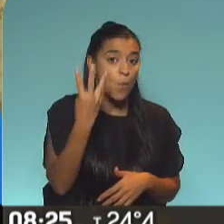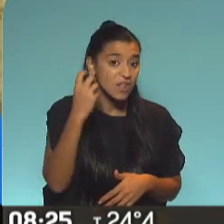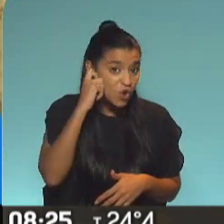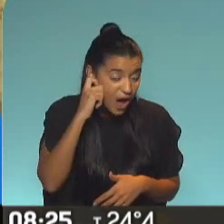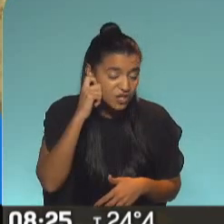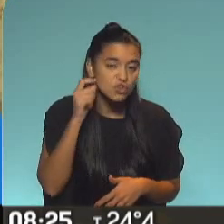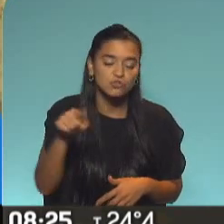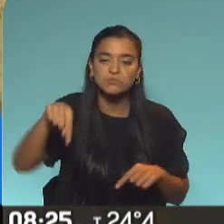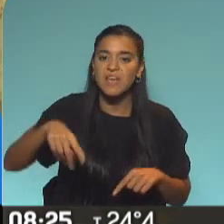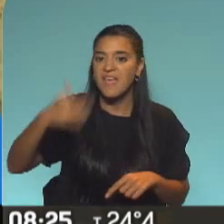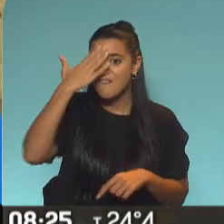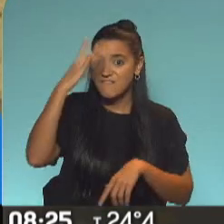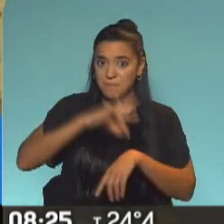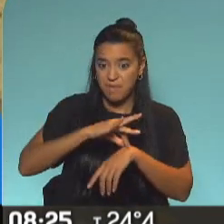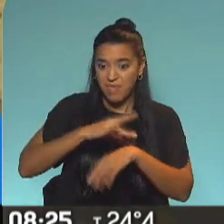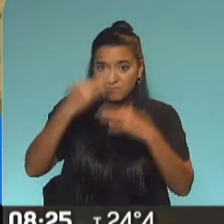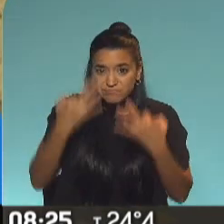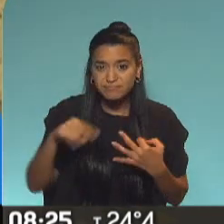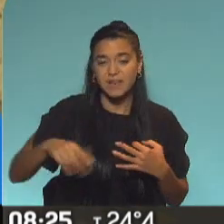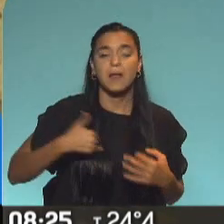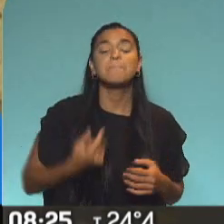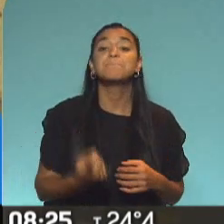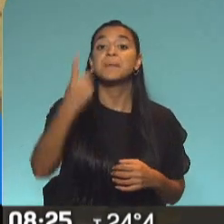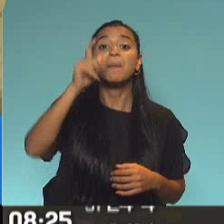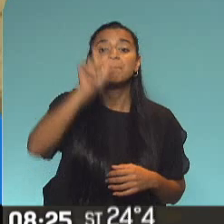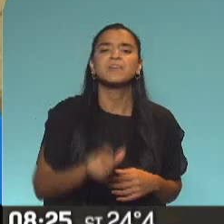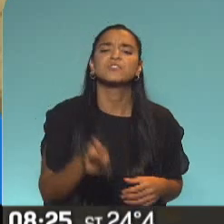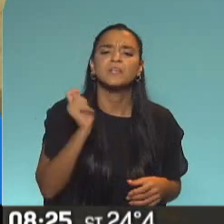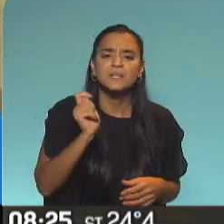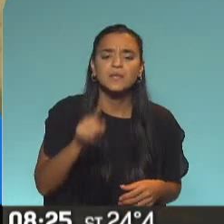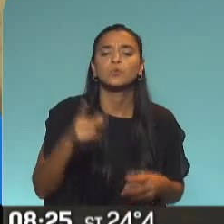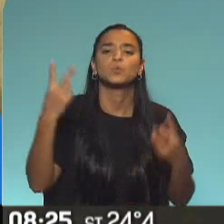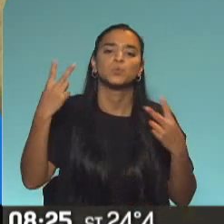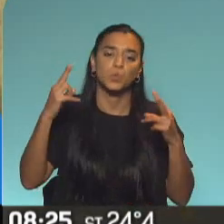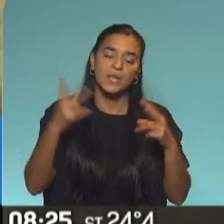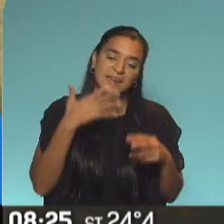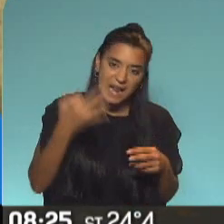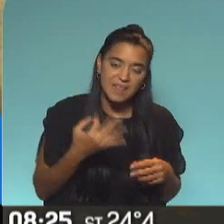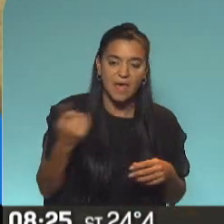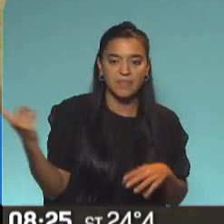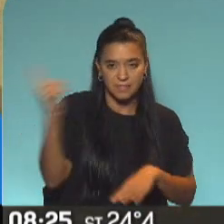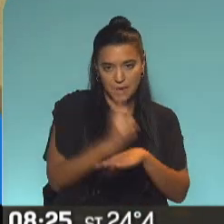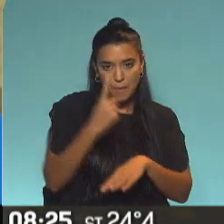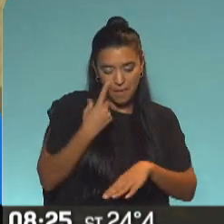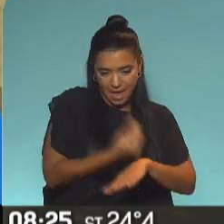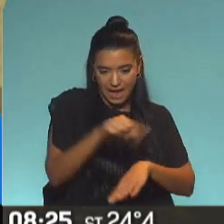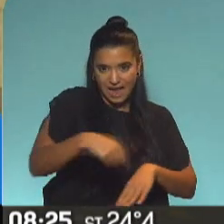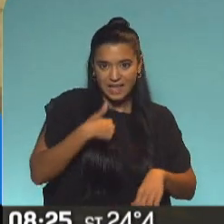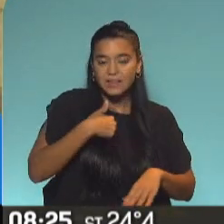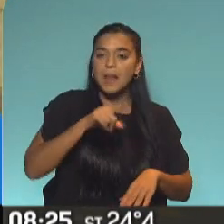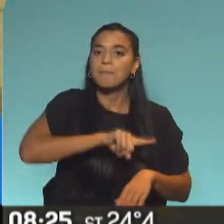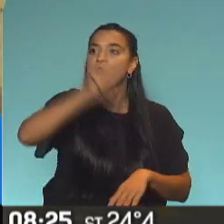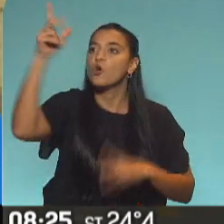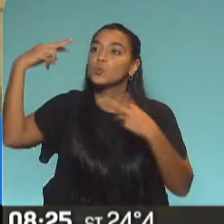enfermedad llegó aquí a este país. Recordemos que el primer caso se trató de un turista, en realidad de un residente argentino que venía de un